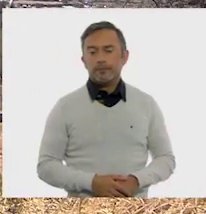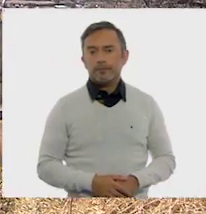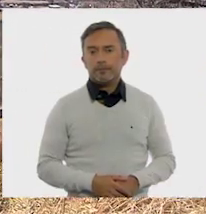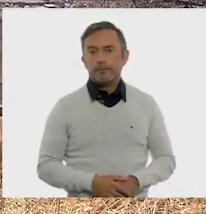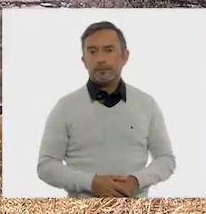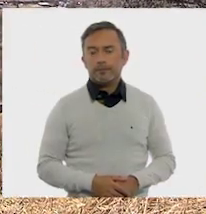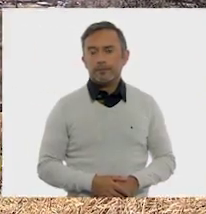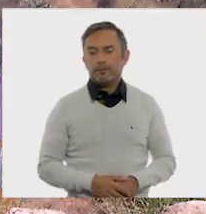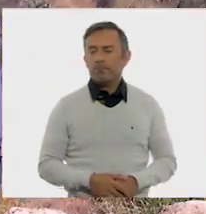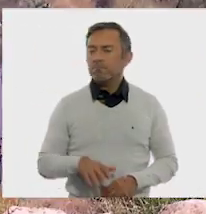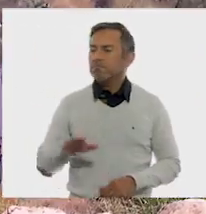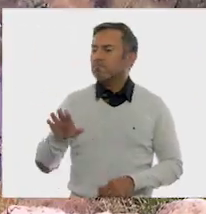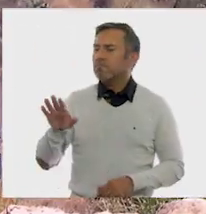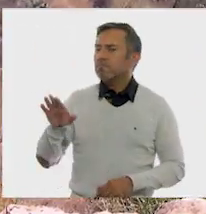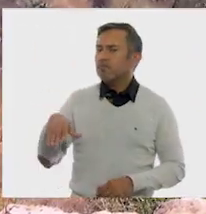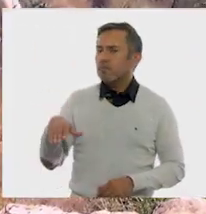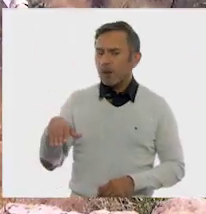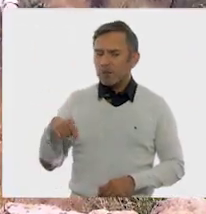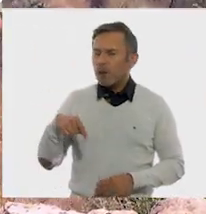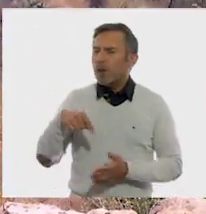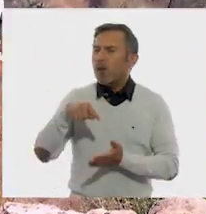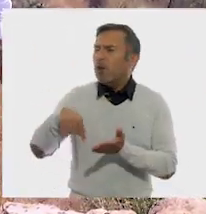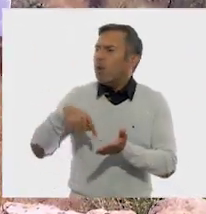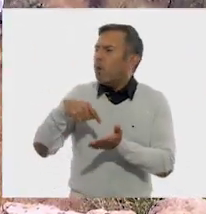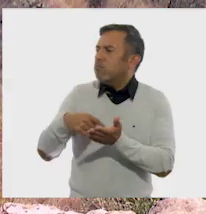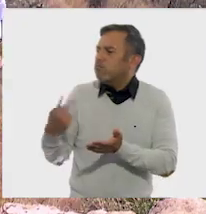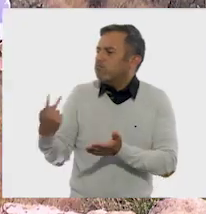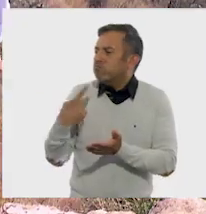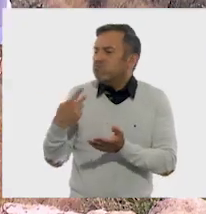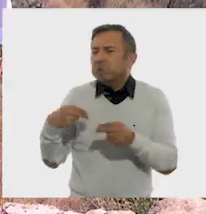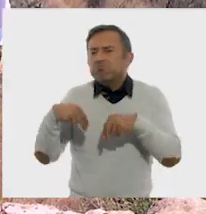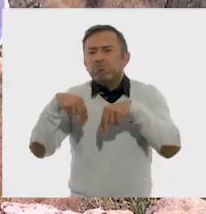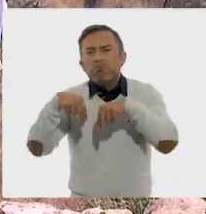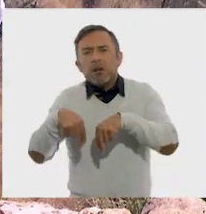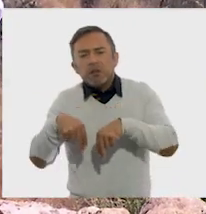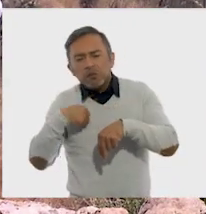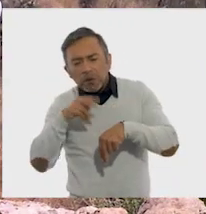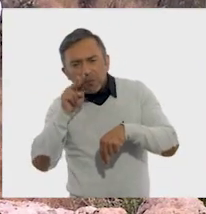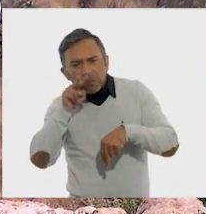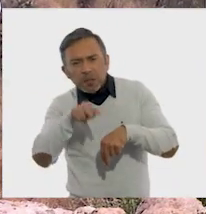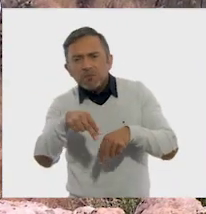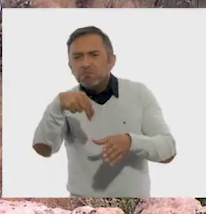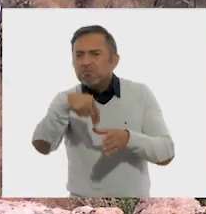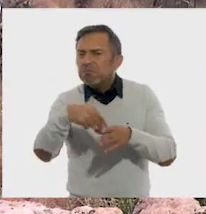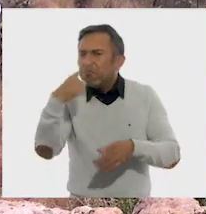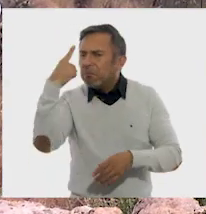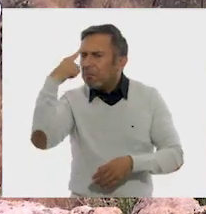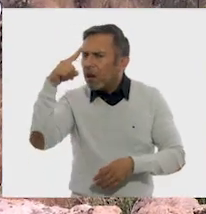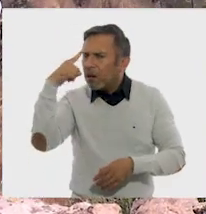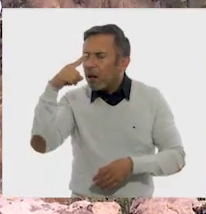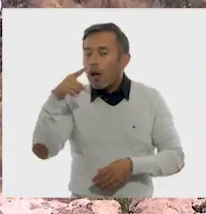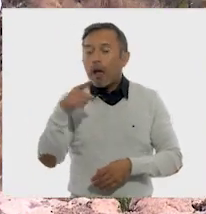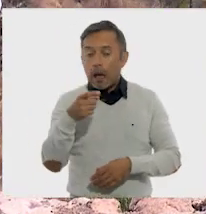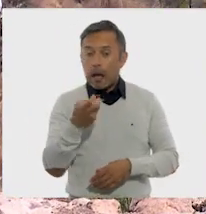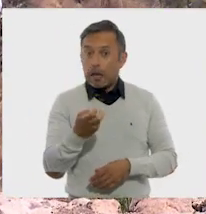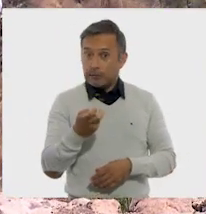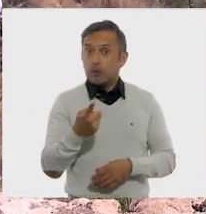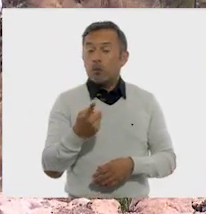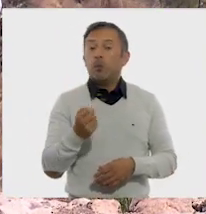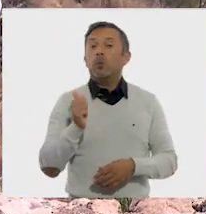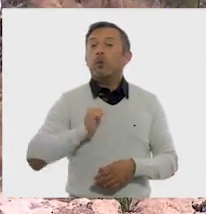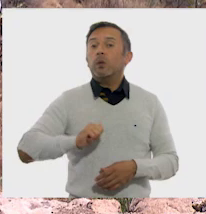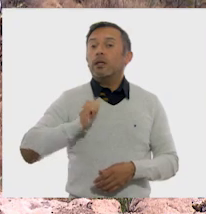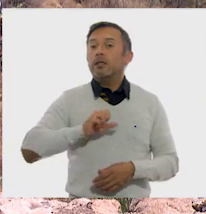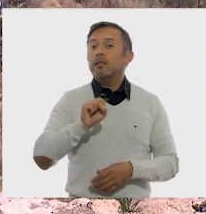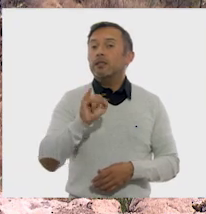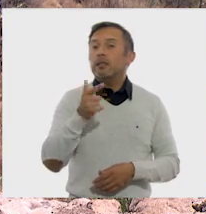Jera, ¿y por qué estamos parados precisamente en este punto para observar la poza de Nezahualcóyotl? Porque también hay un pintor muy importante dentro del siglo XIX